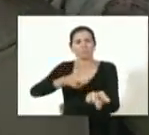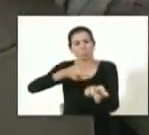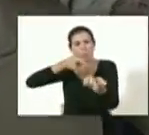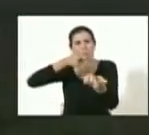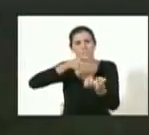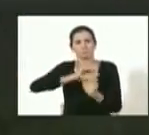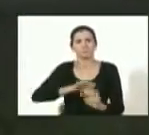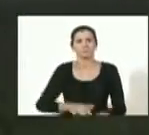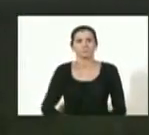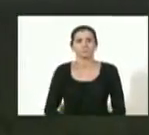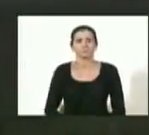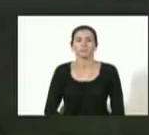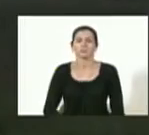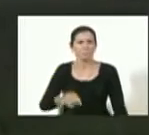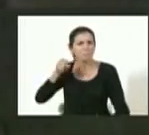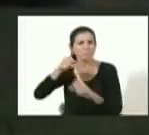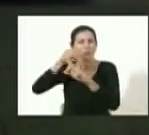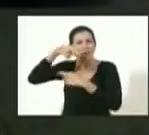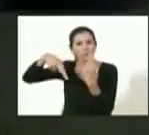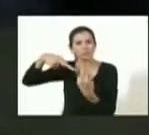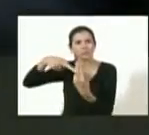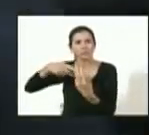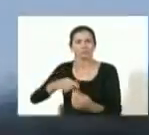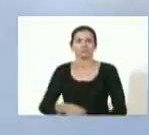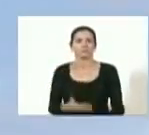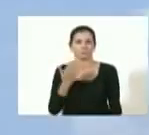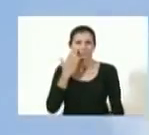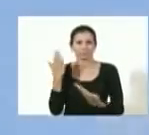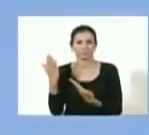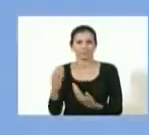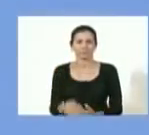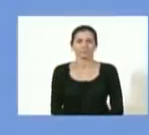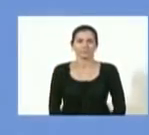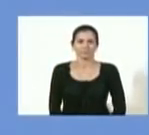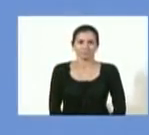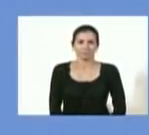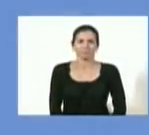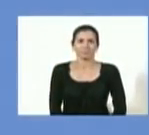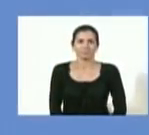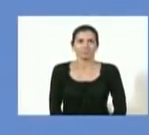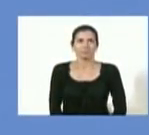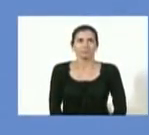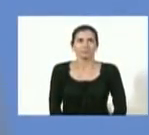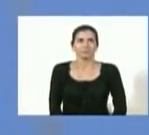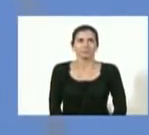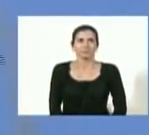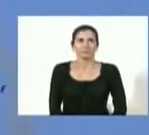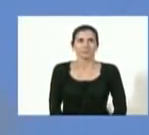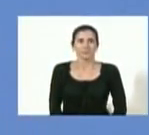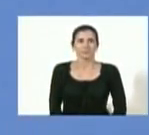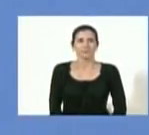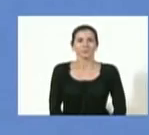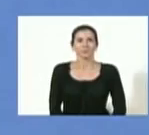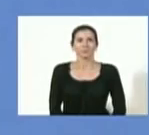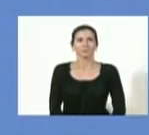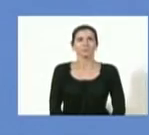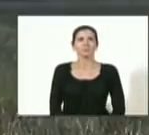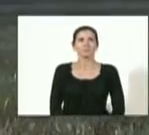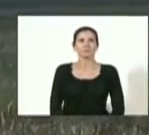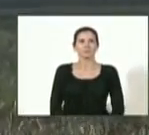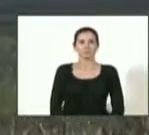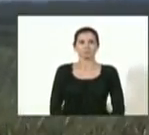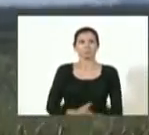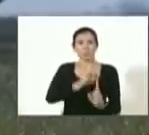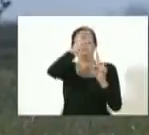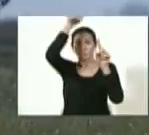Por la revolución, por la independencia, misil buque en el aire,